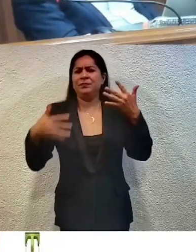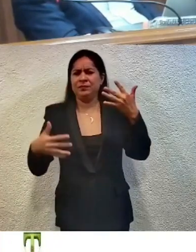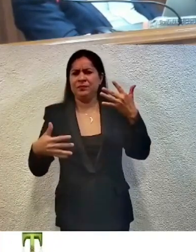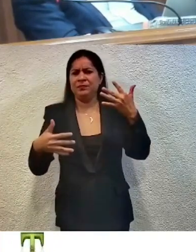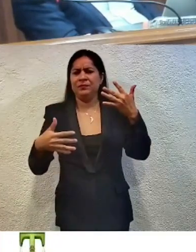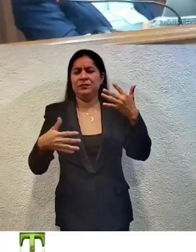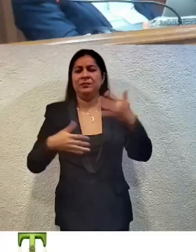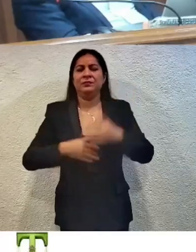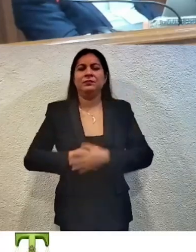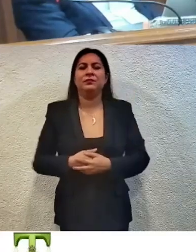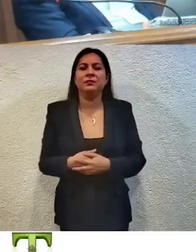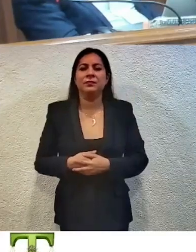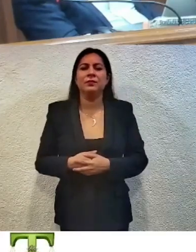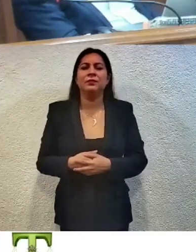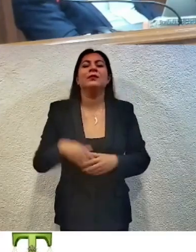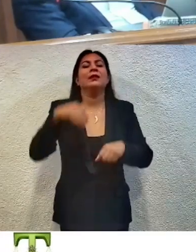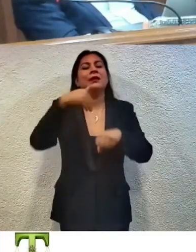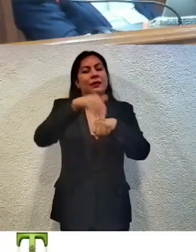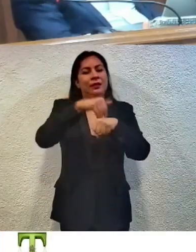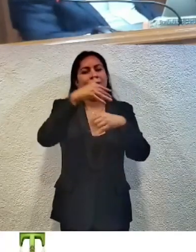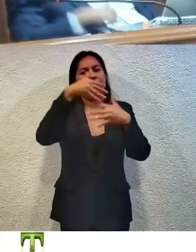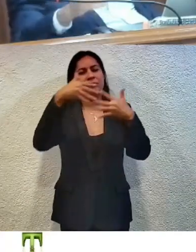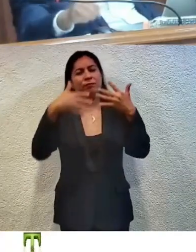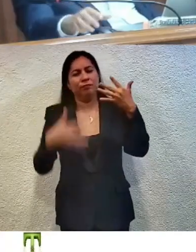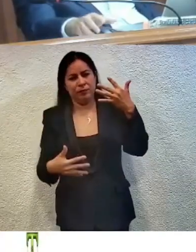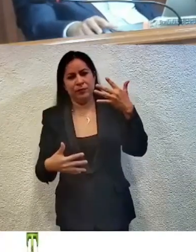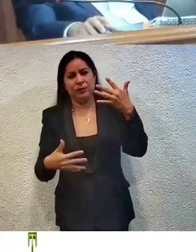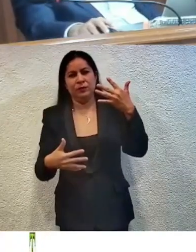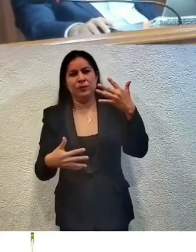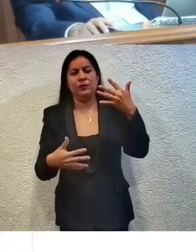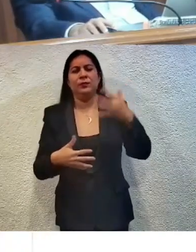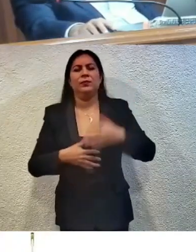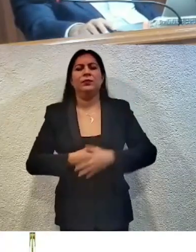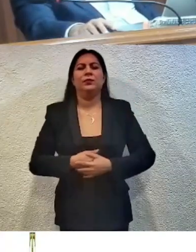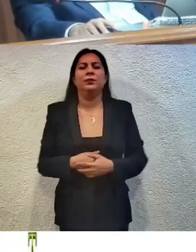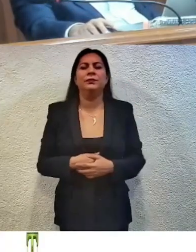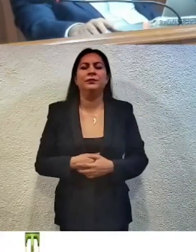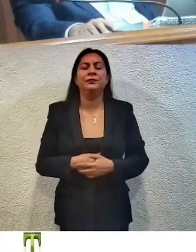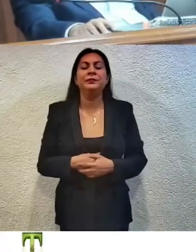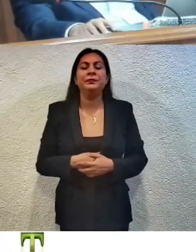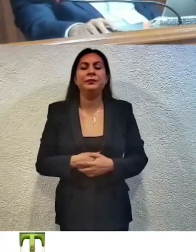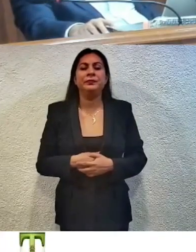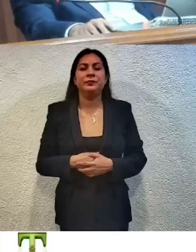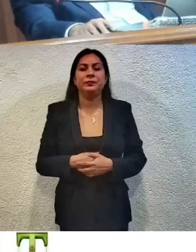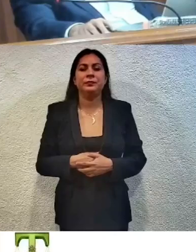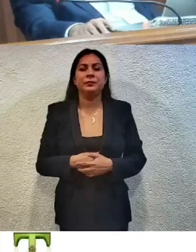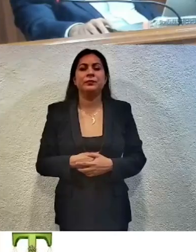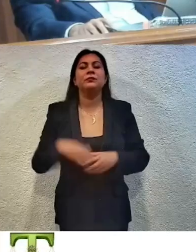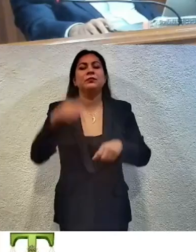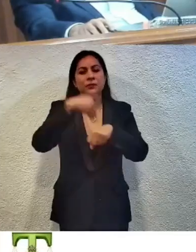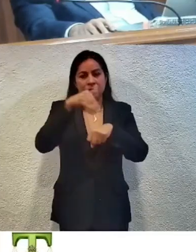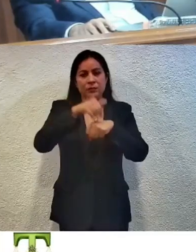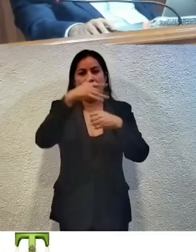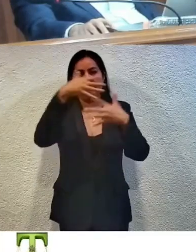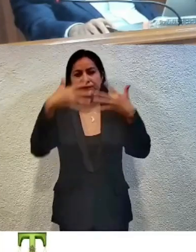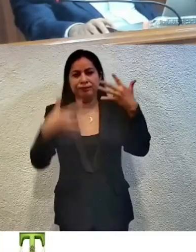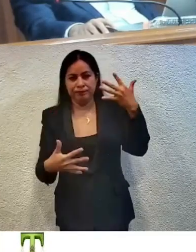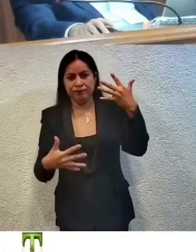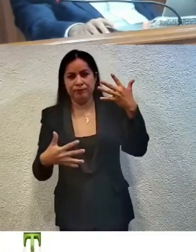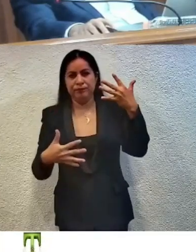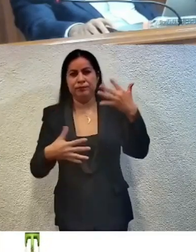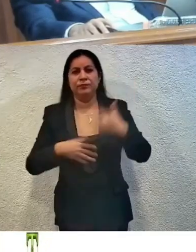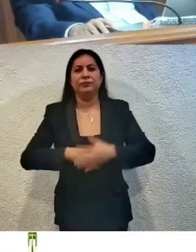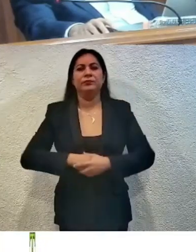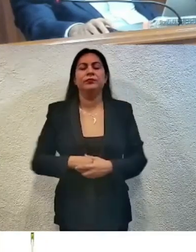diagonal 2024, TEE/GEC, diagonal 218, diagonal 2024, TEE/GEC,